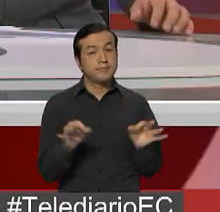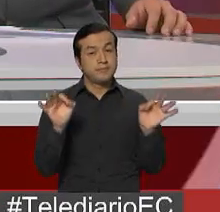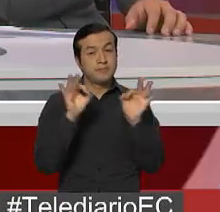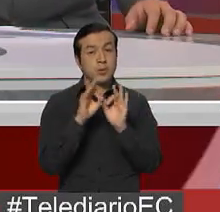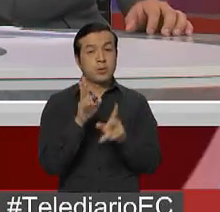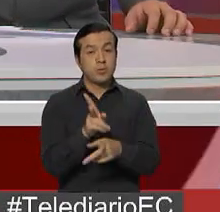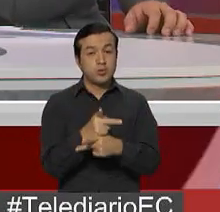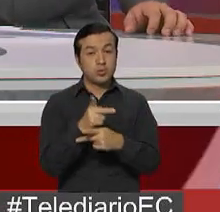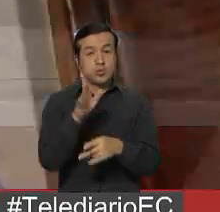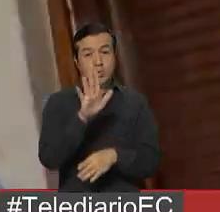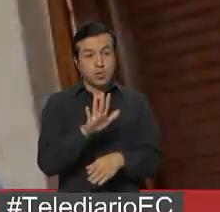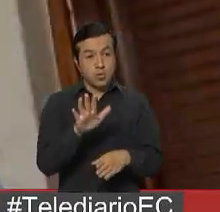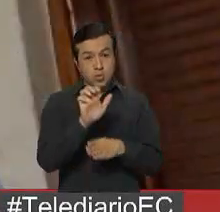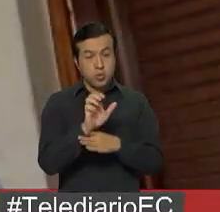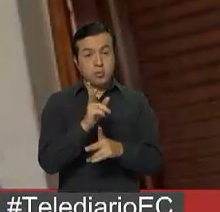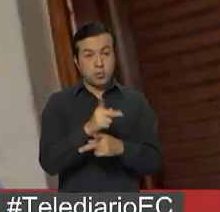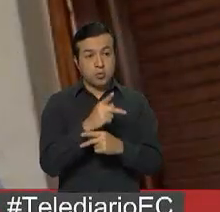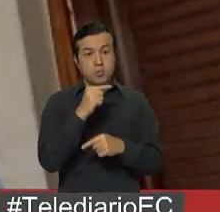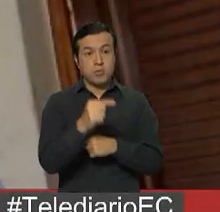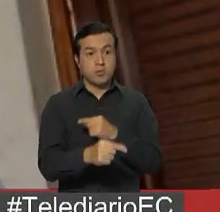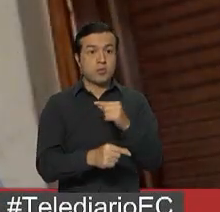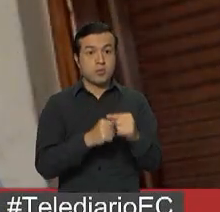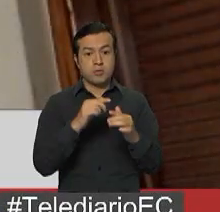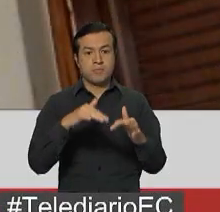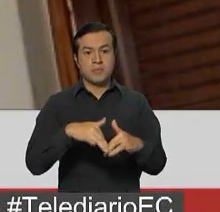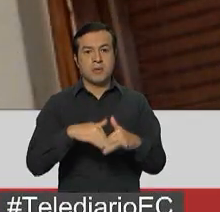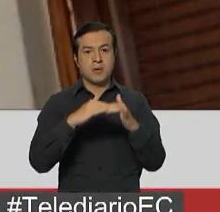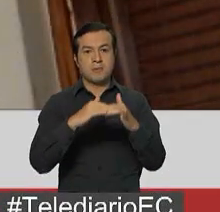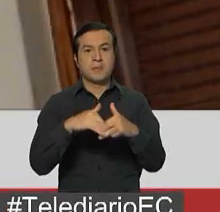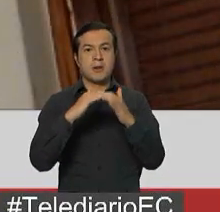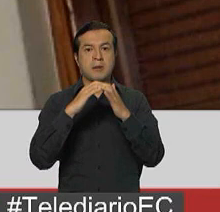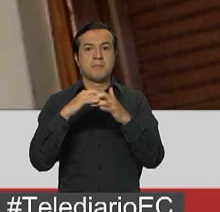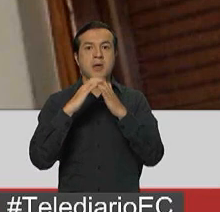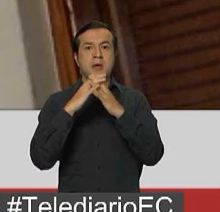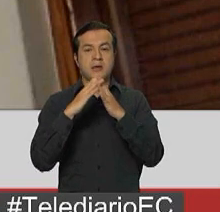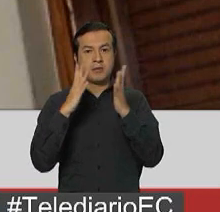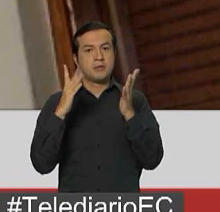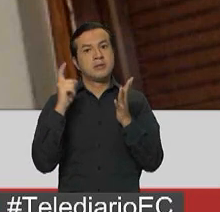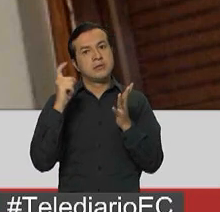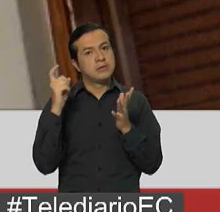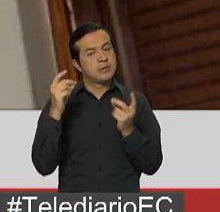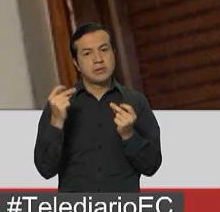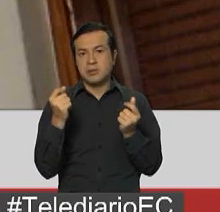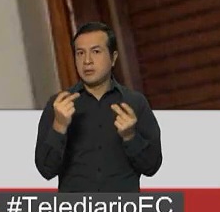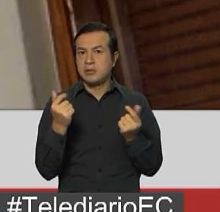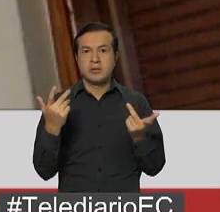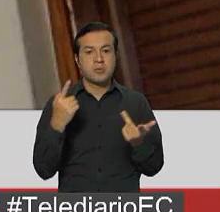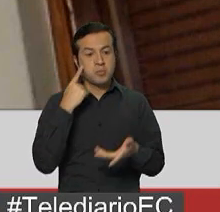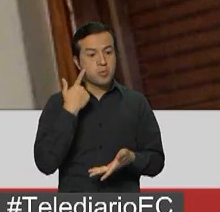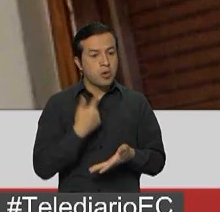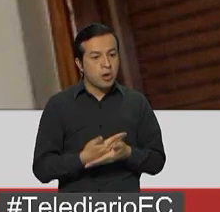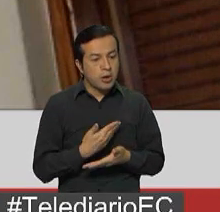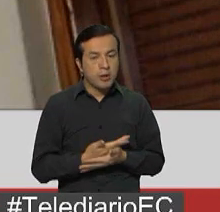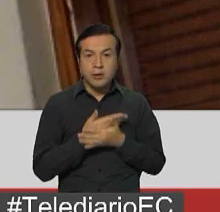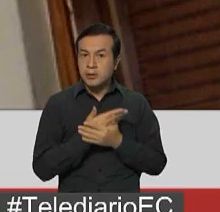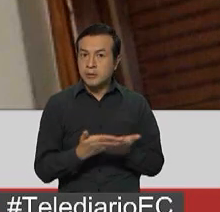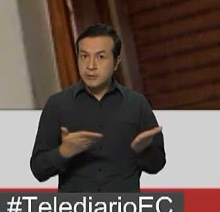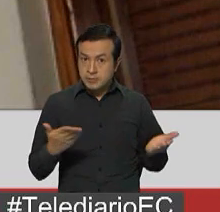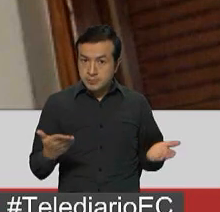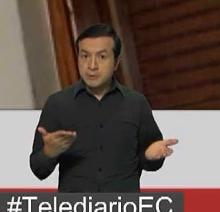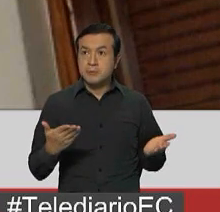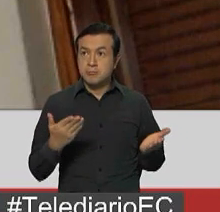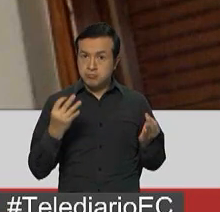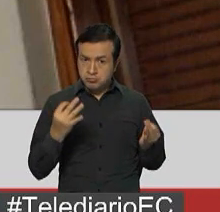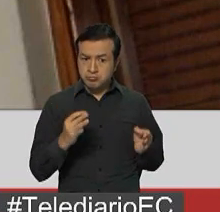productivo ecuatoriano empiece ya a reactivarse y lo más importante empiece a demostrar que sin duda